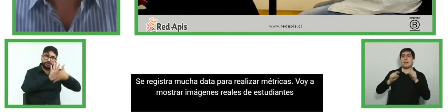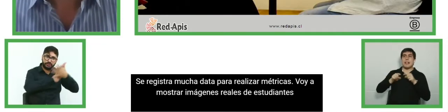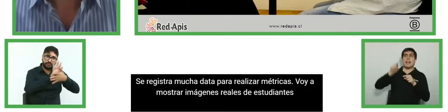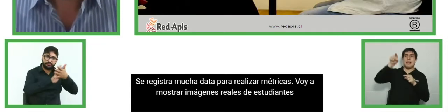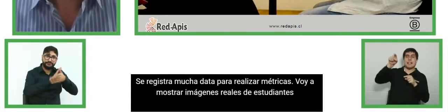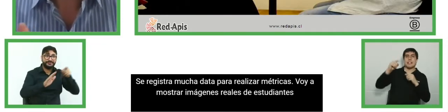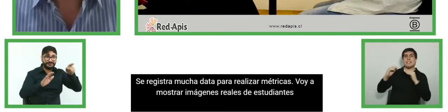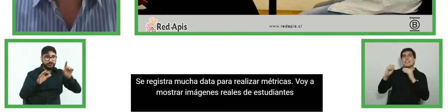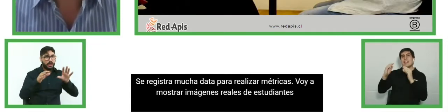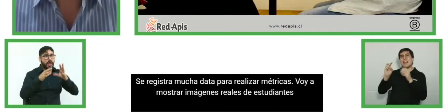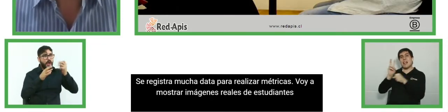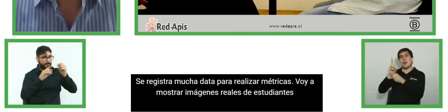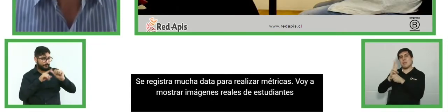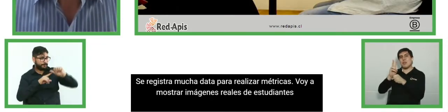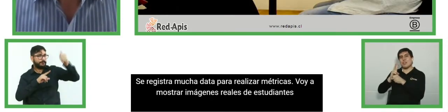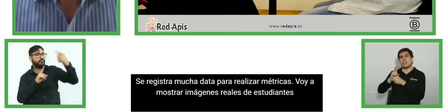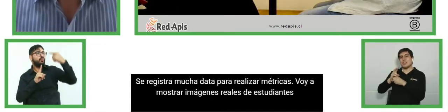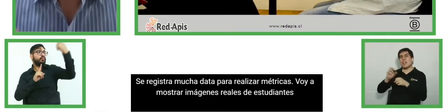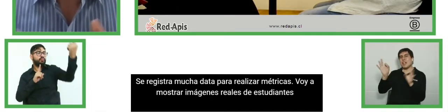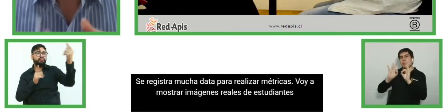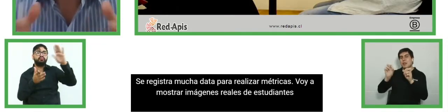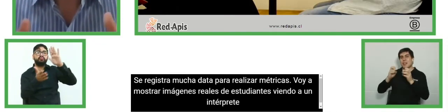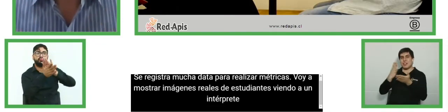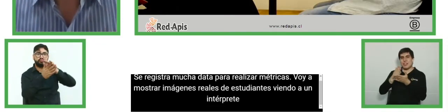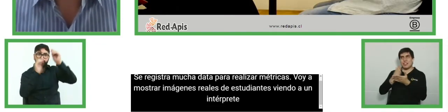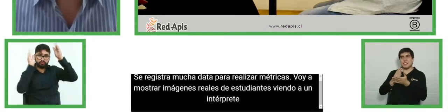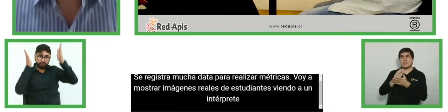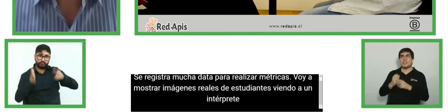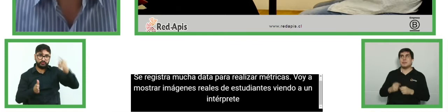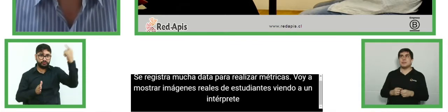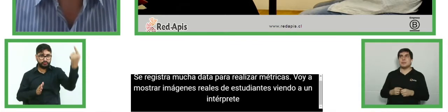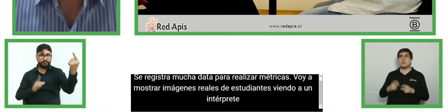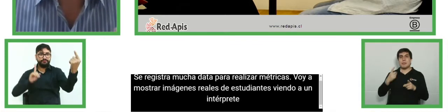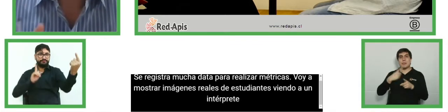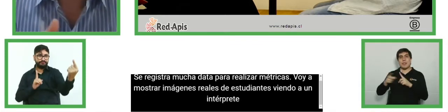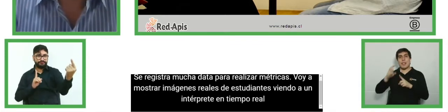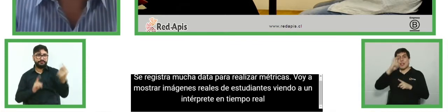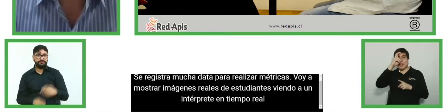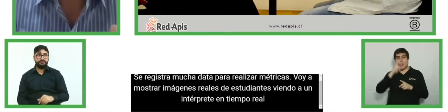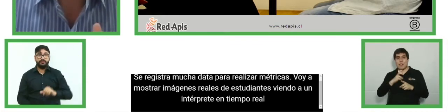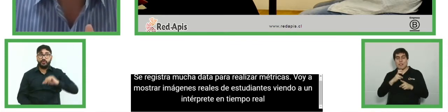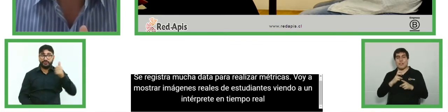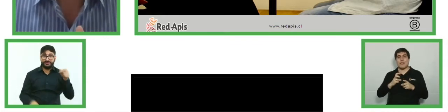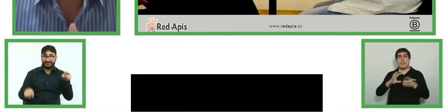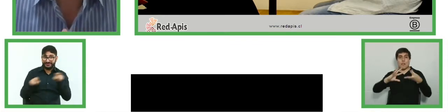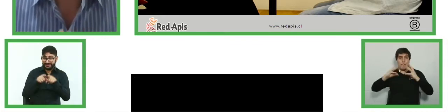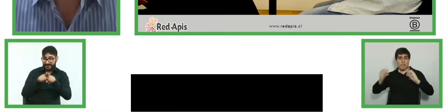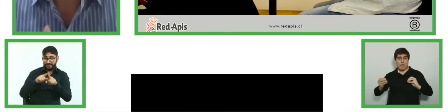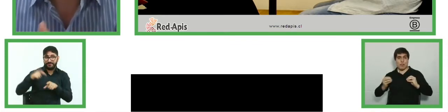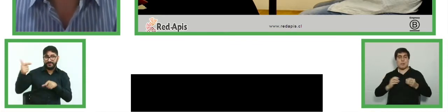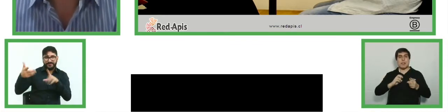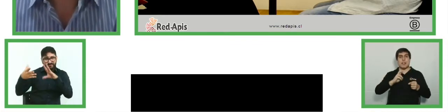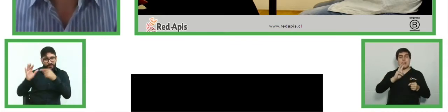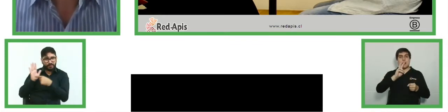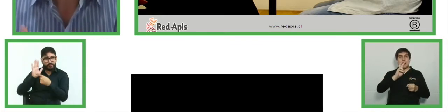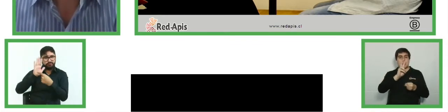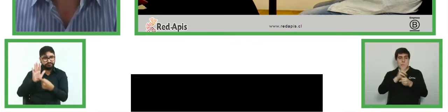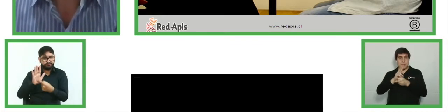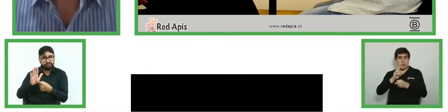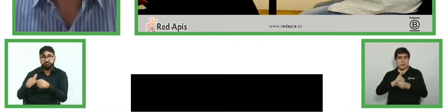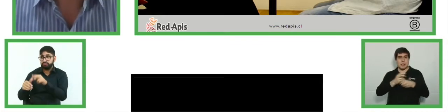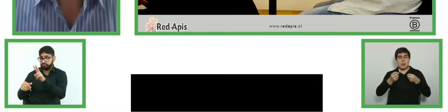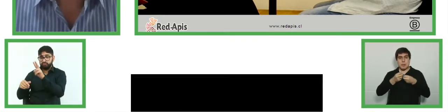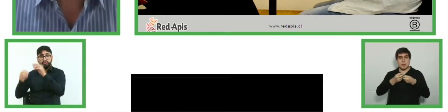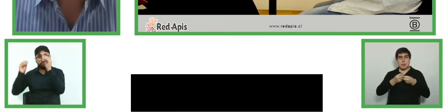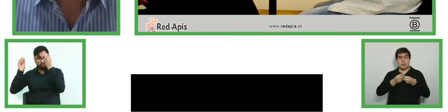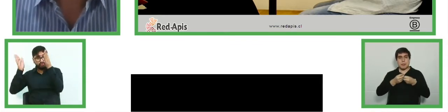clase. Avancemos a la siguiente. Esto es otra forma donde los profesores particulares o profesionales de apoyo a